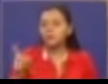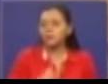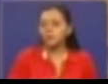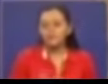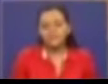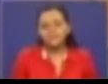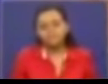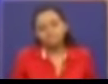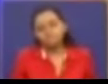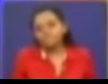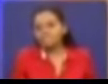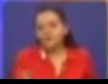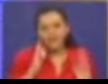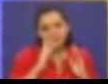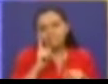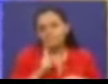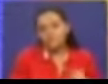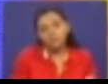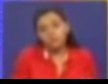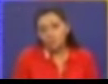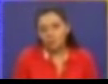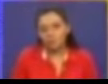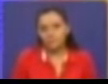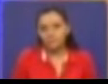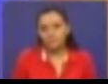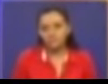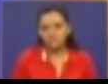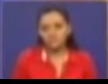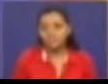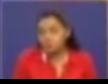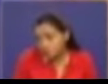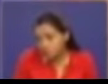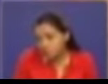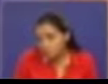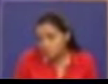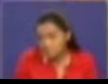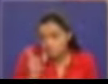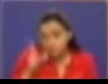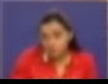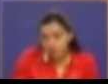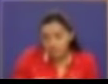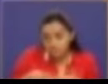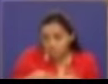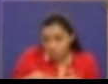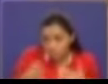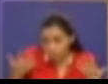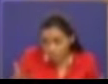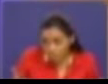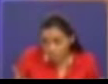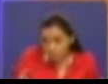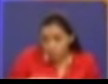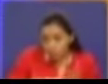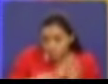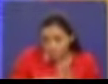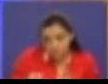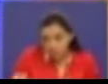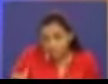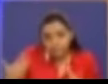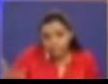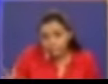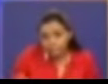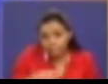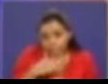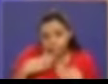doctores? Se muere, presidente, se muere. Porque si no tiene los $1,000 para atenderse a una clínica privada,